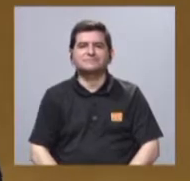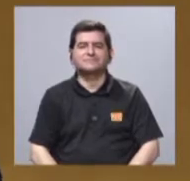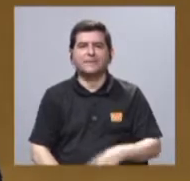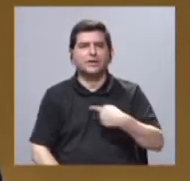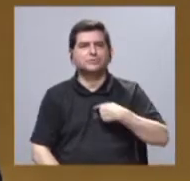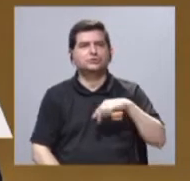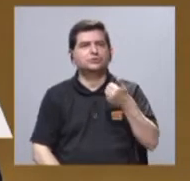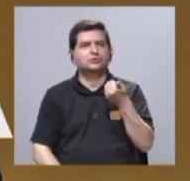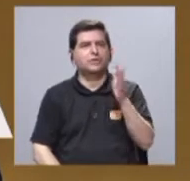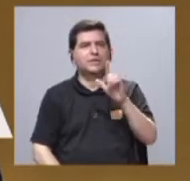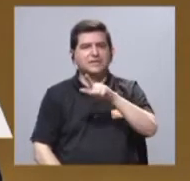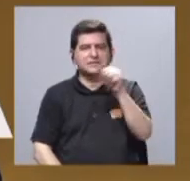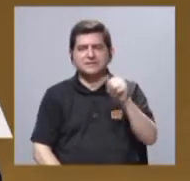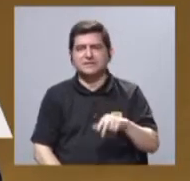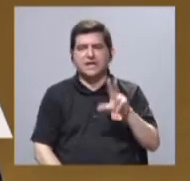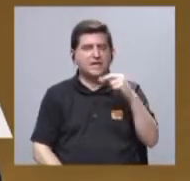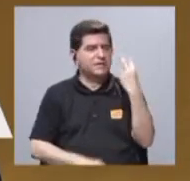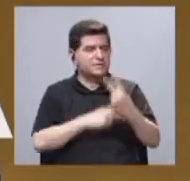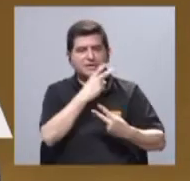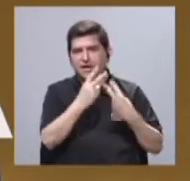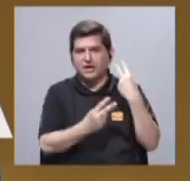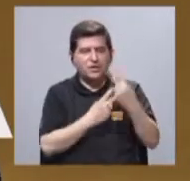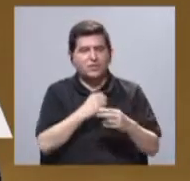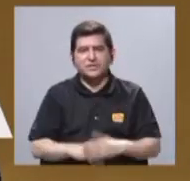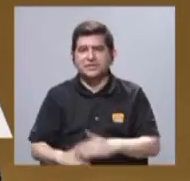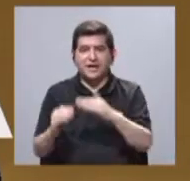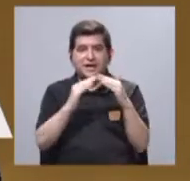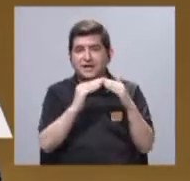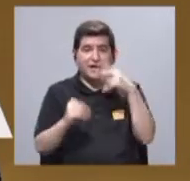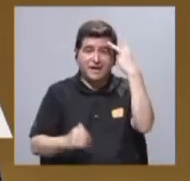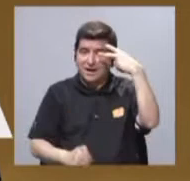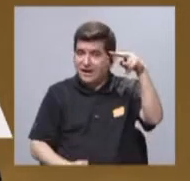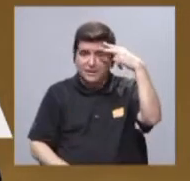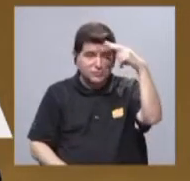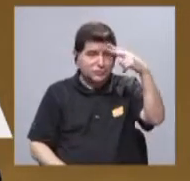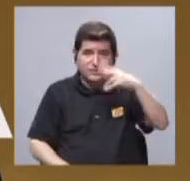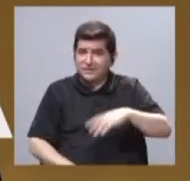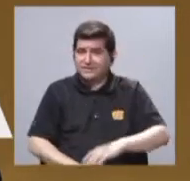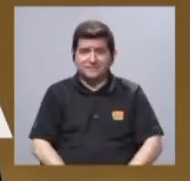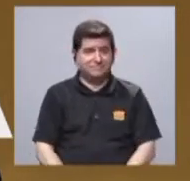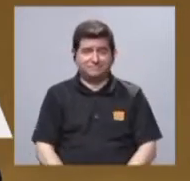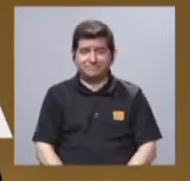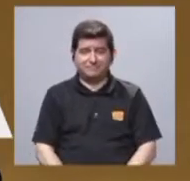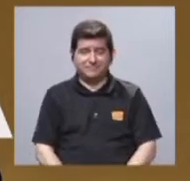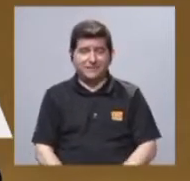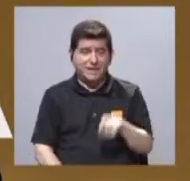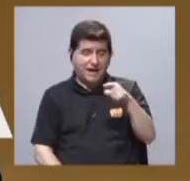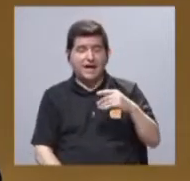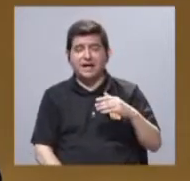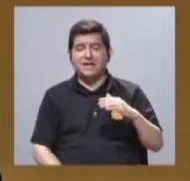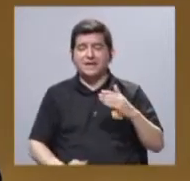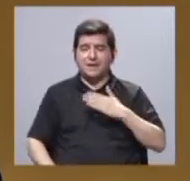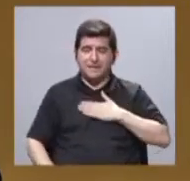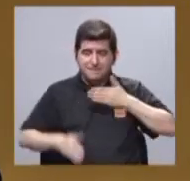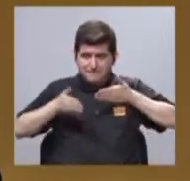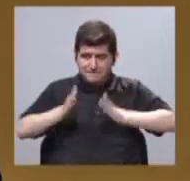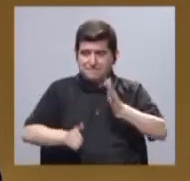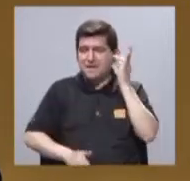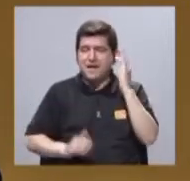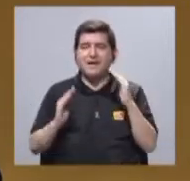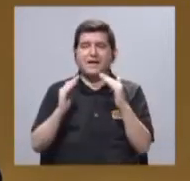tengo 15 meses de no visitar la Ciudad de México, donde vive mi hija, y